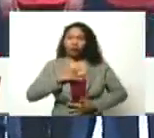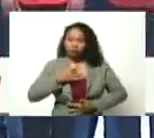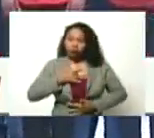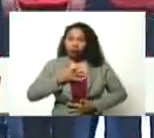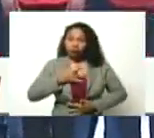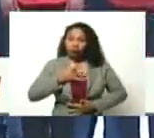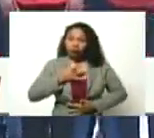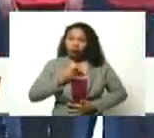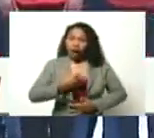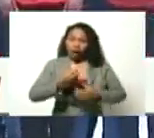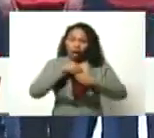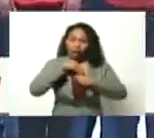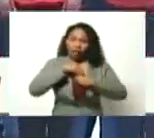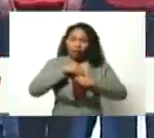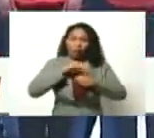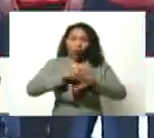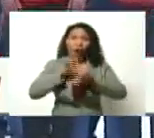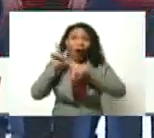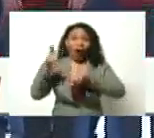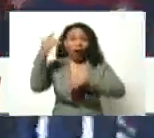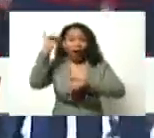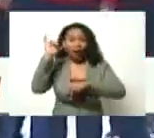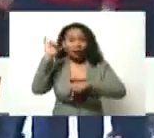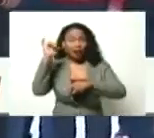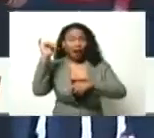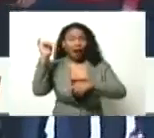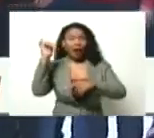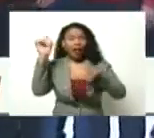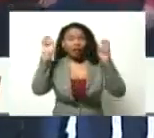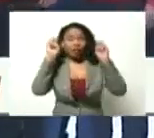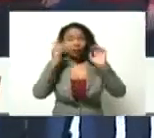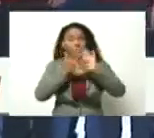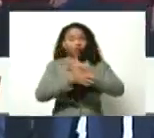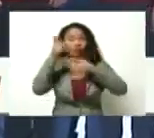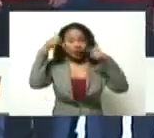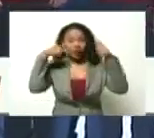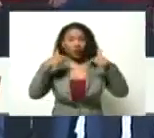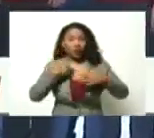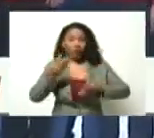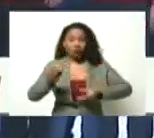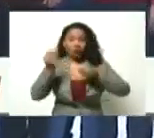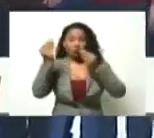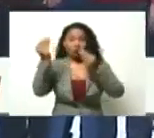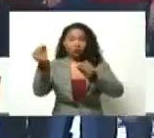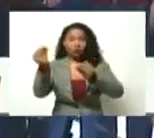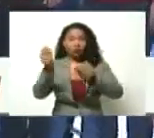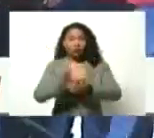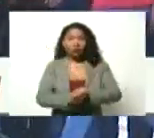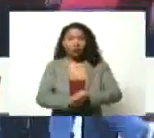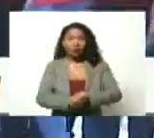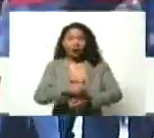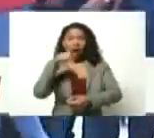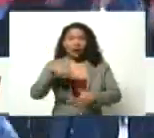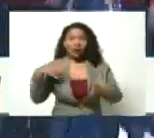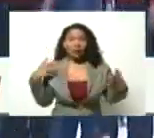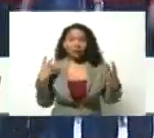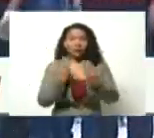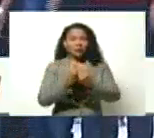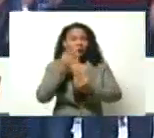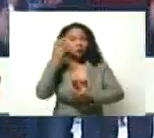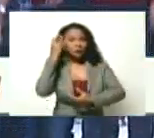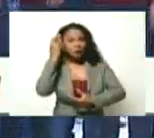porque ahí está la figura de nuestro comandante Chávez yo se lo voy a entregar a esta compañera